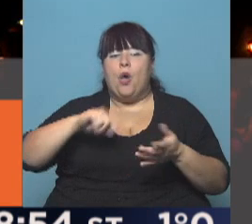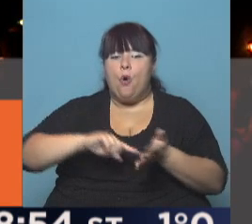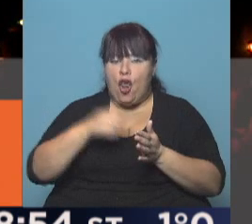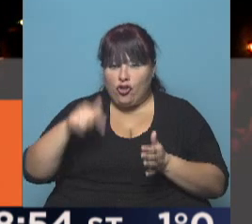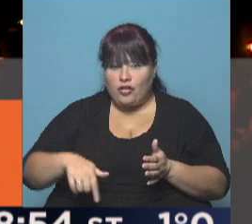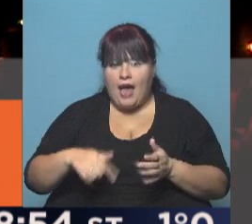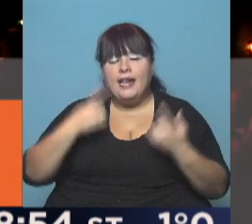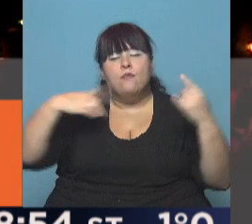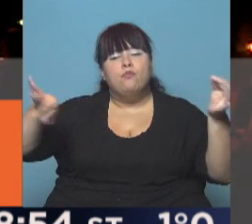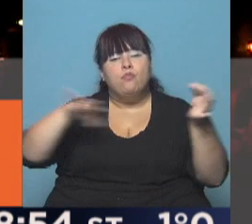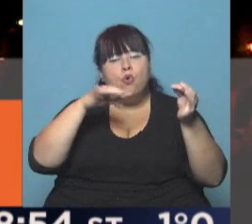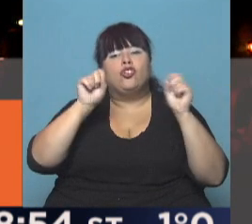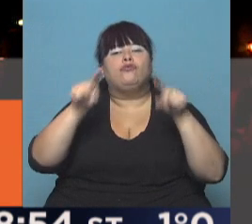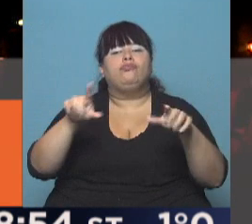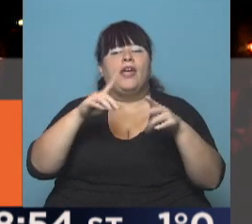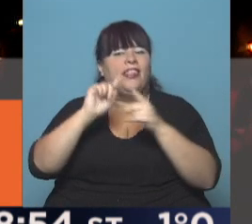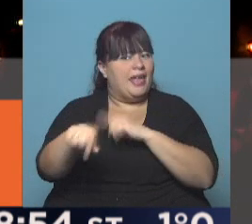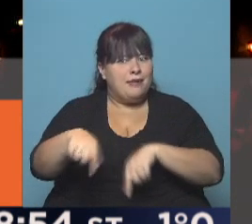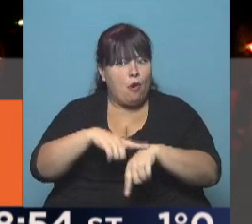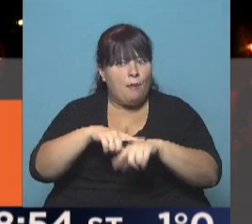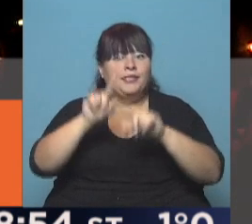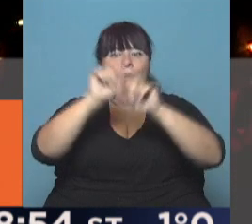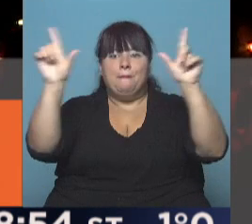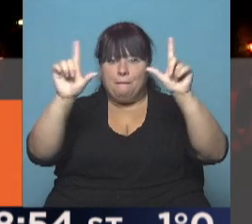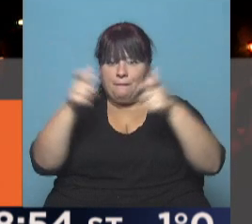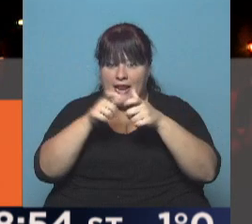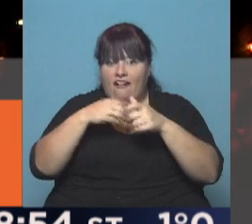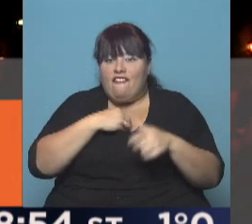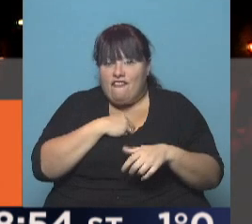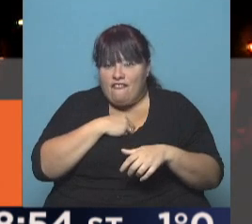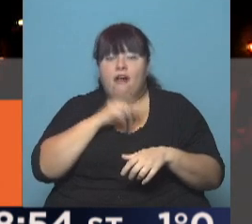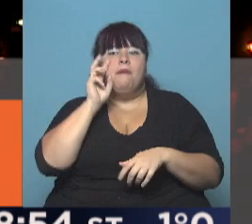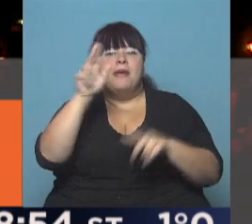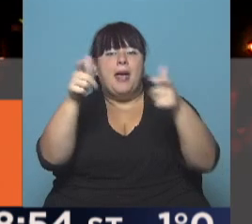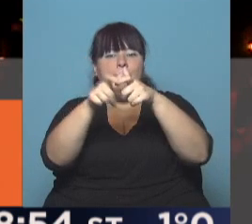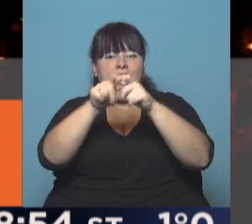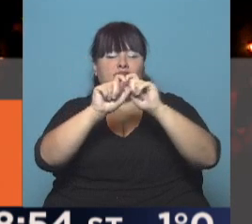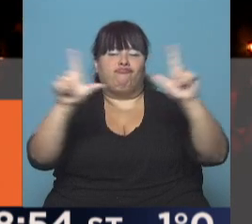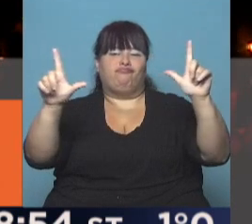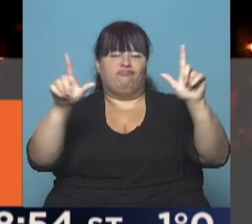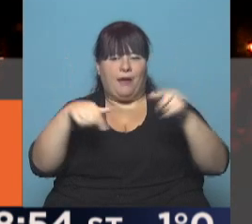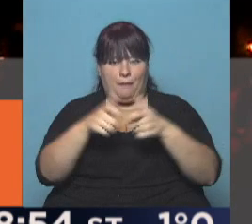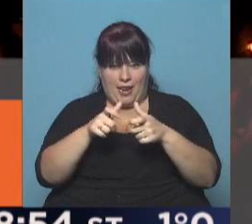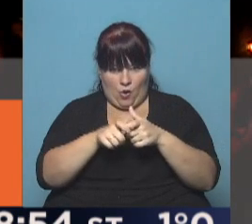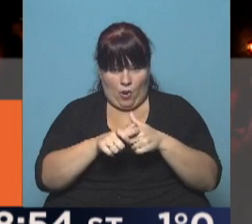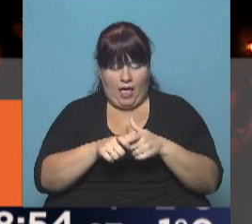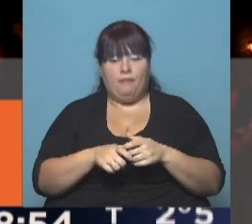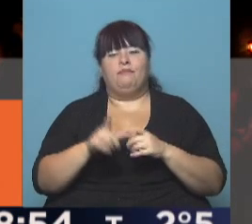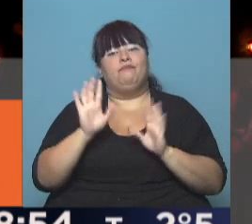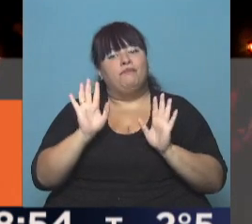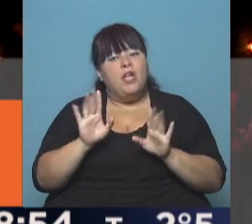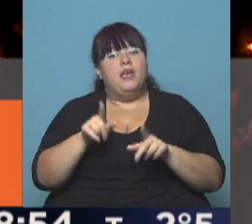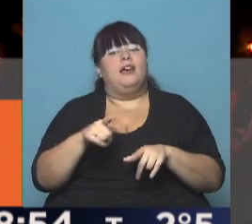Aires, interpretando la música en vivo mientras los fanáticos podían ver la proyección de la película, algo